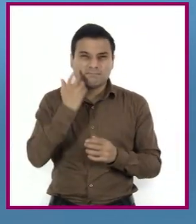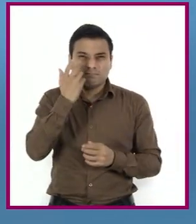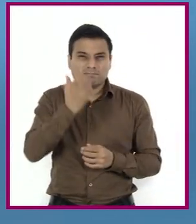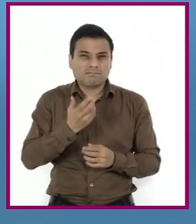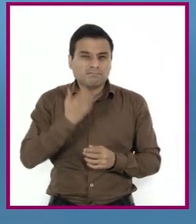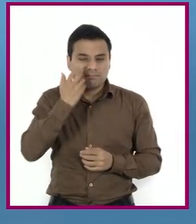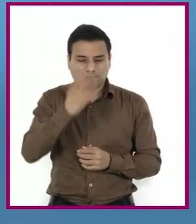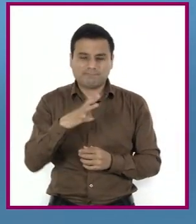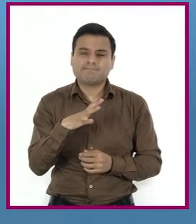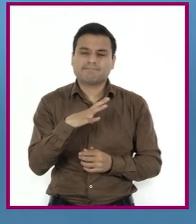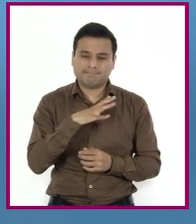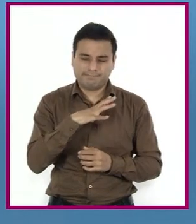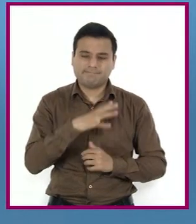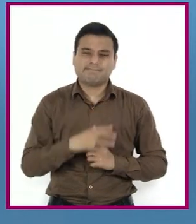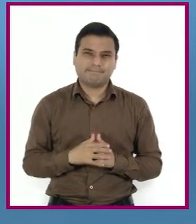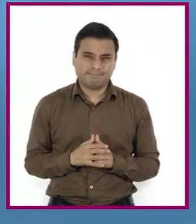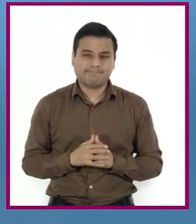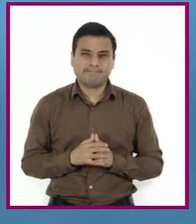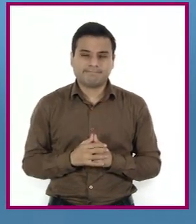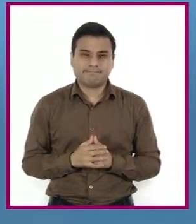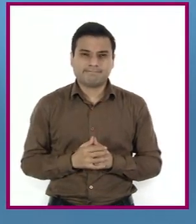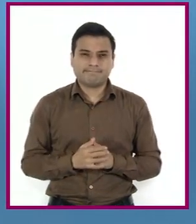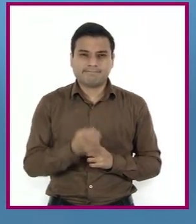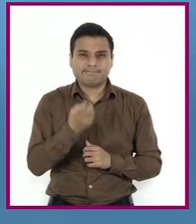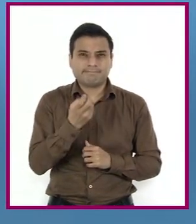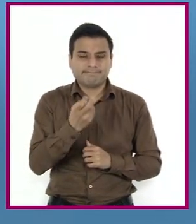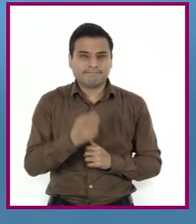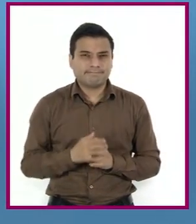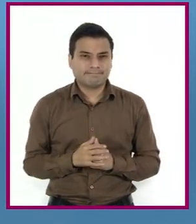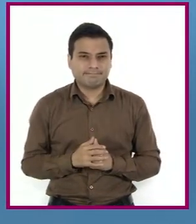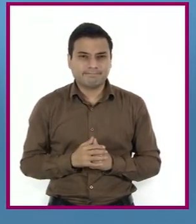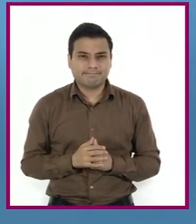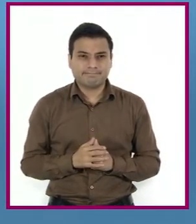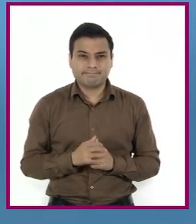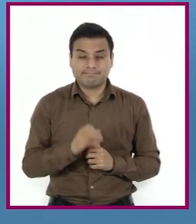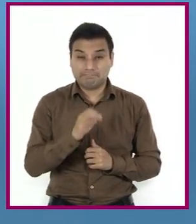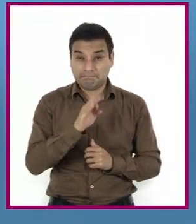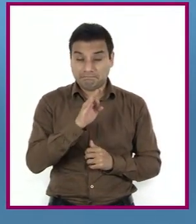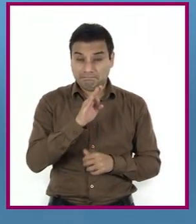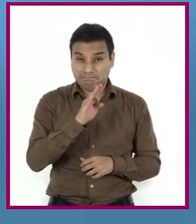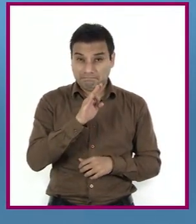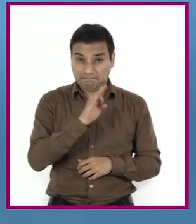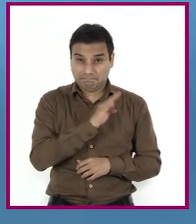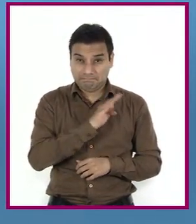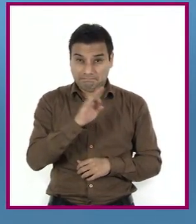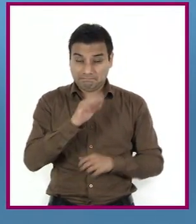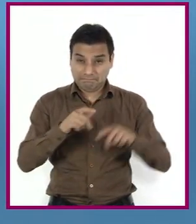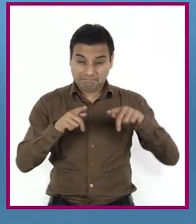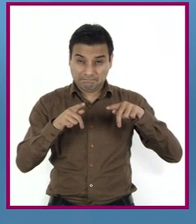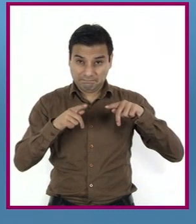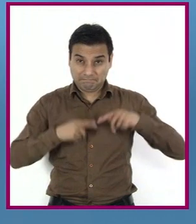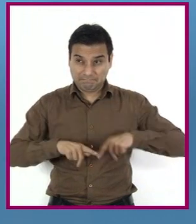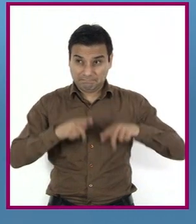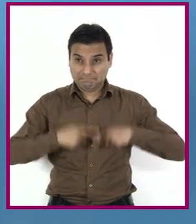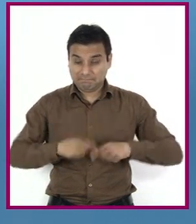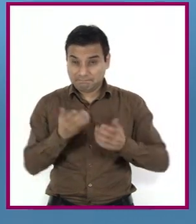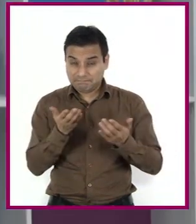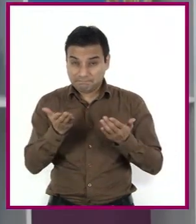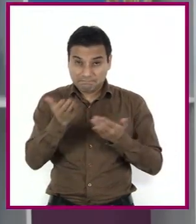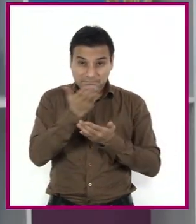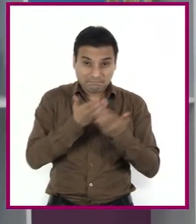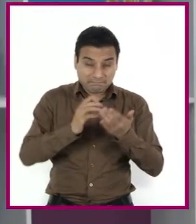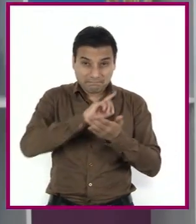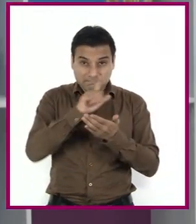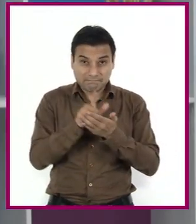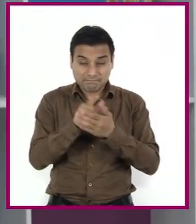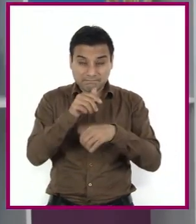sacar ventaja. Debido a ello, ¿cree que es posible lograr vivir en una cultura de legalidad?